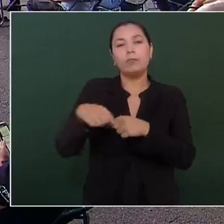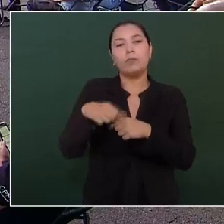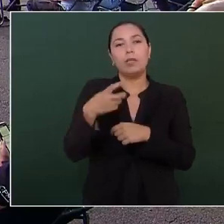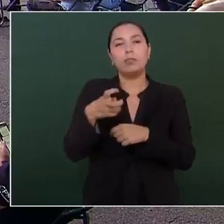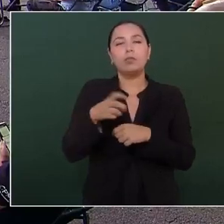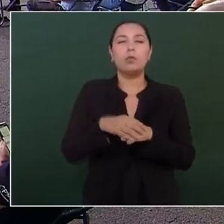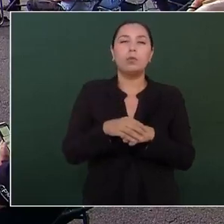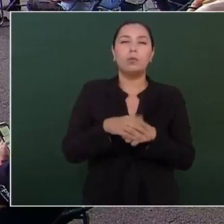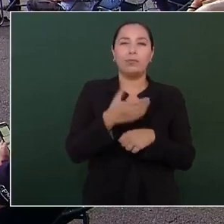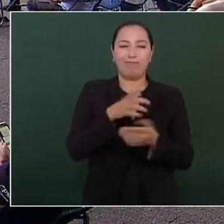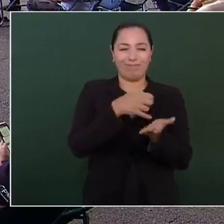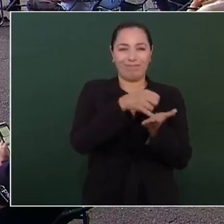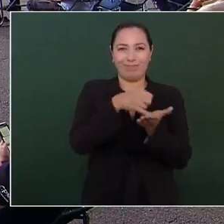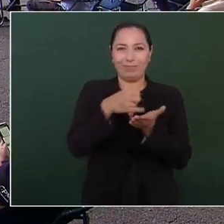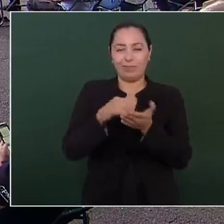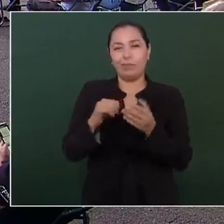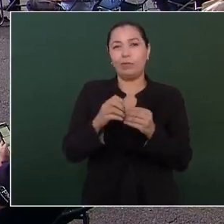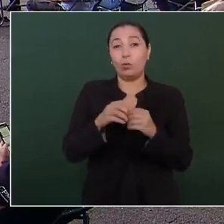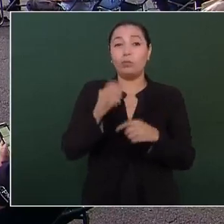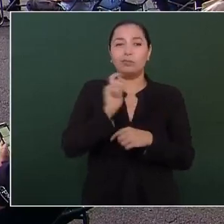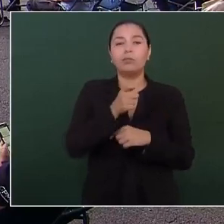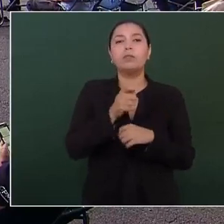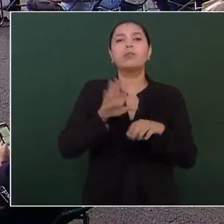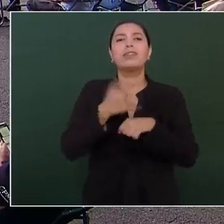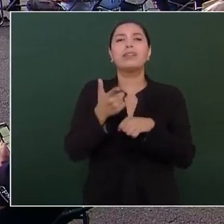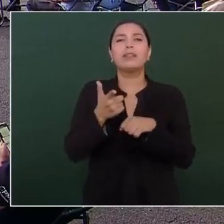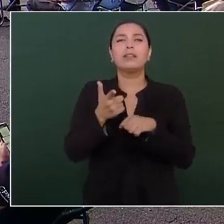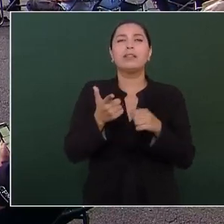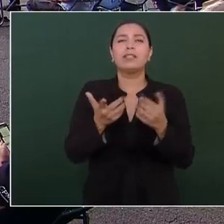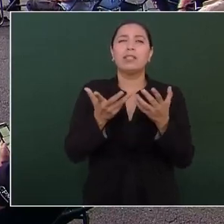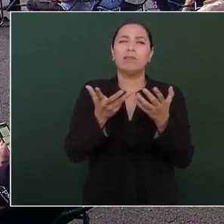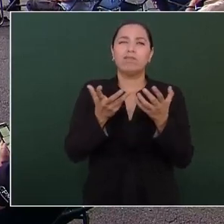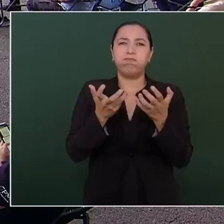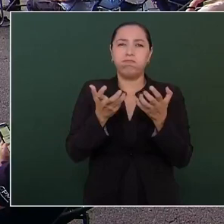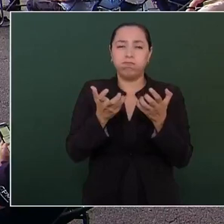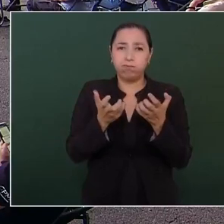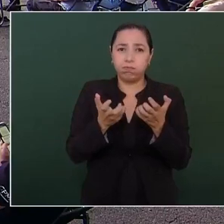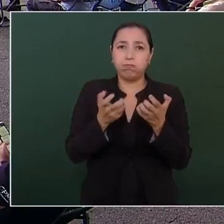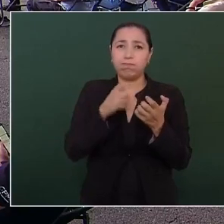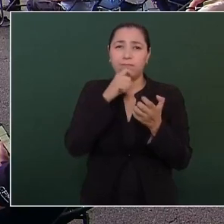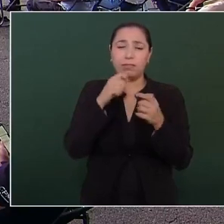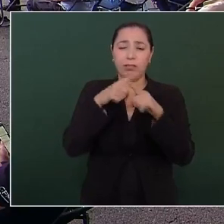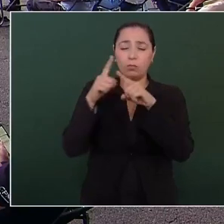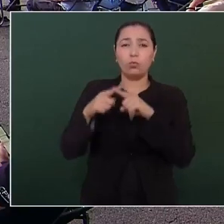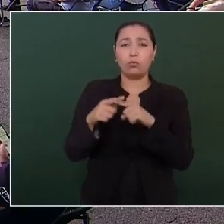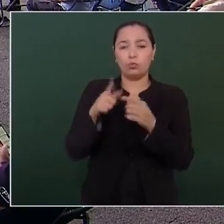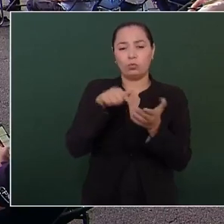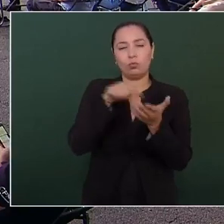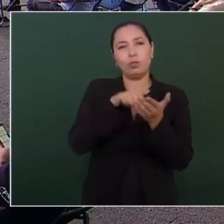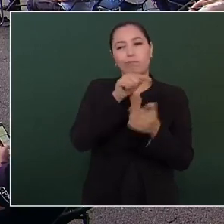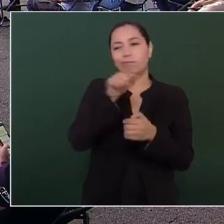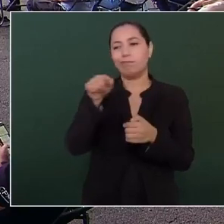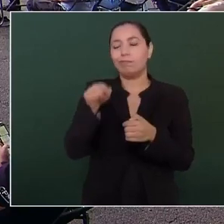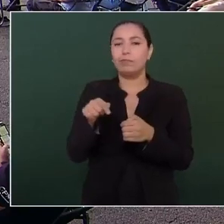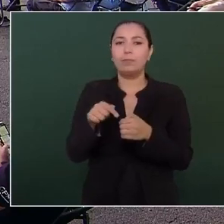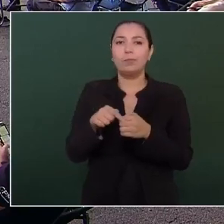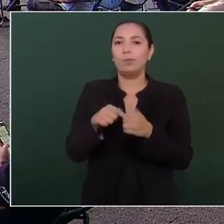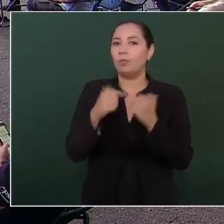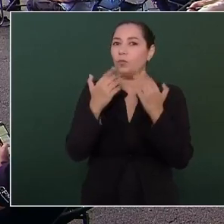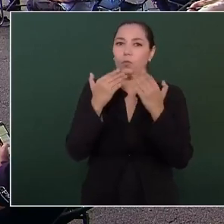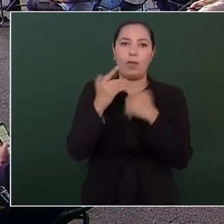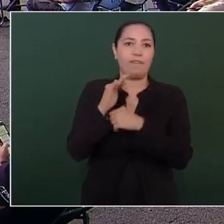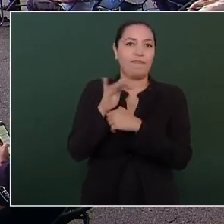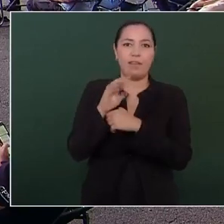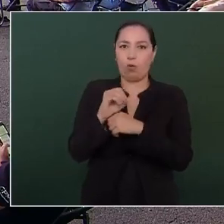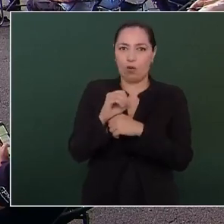frijol por la sequía, en algunos lugares no van a tener frijol.